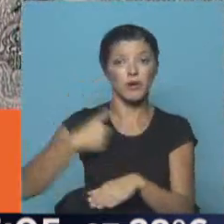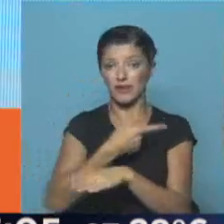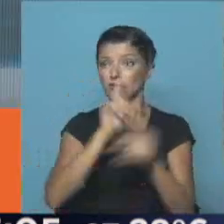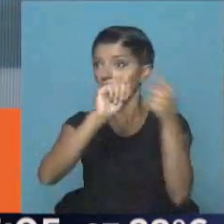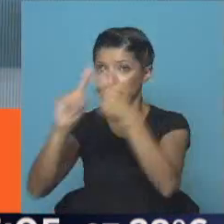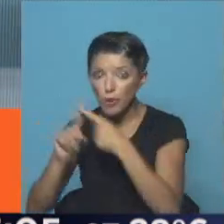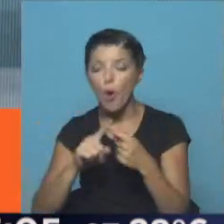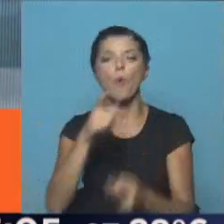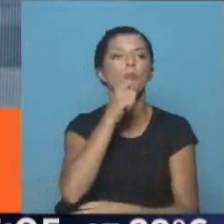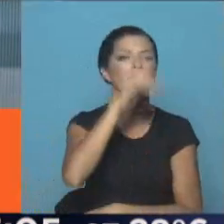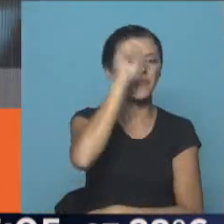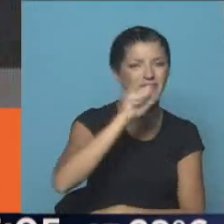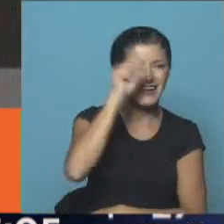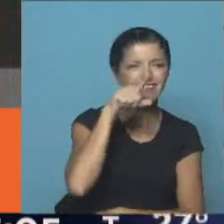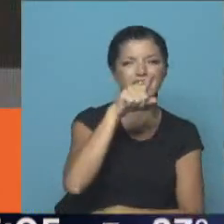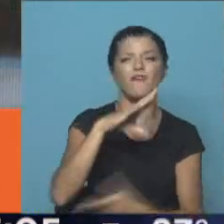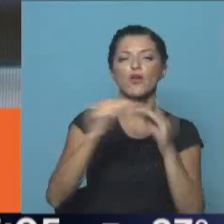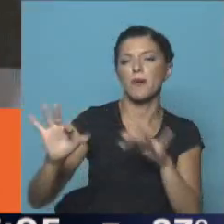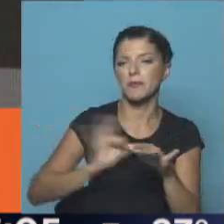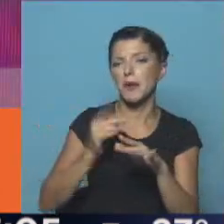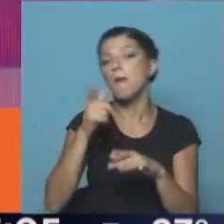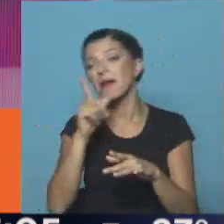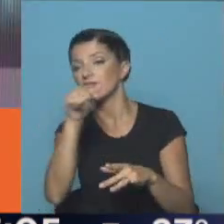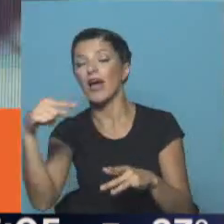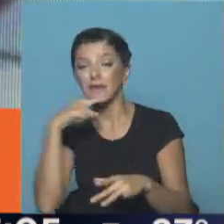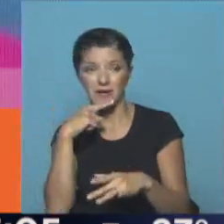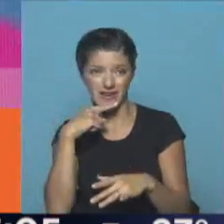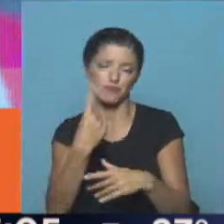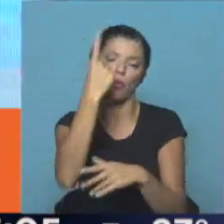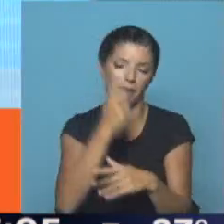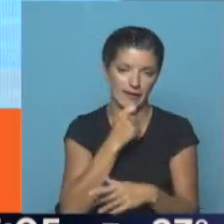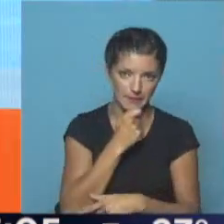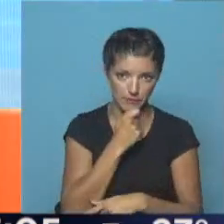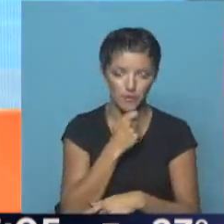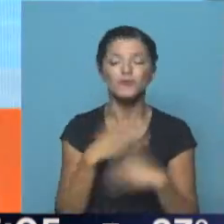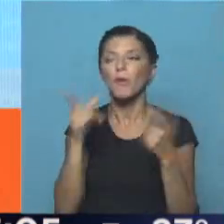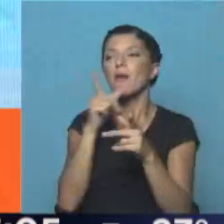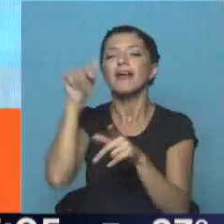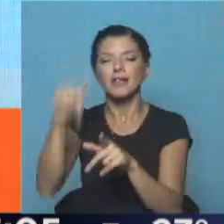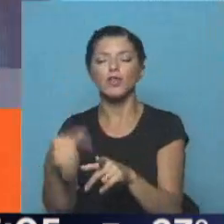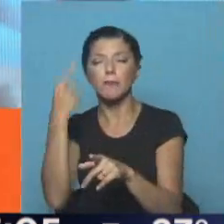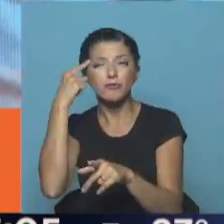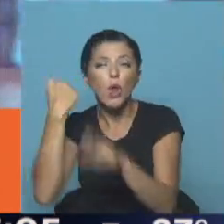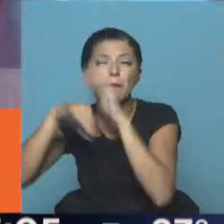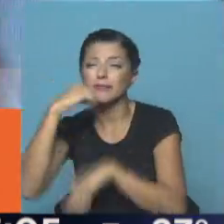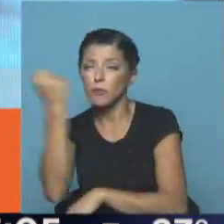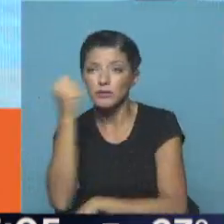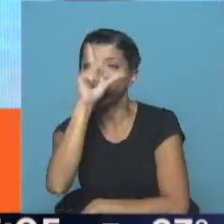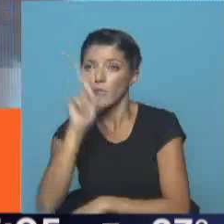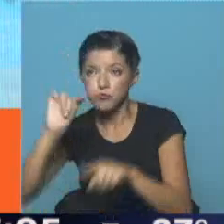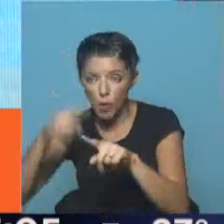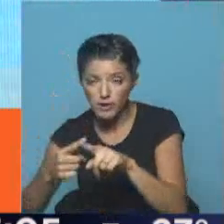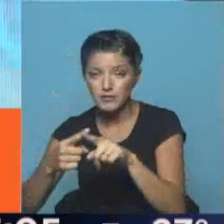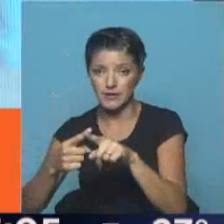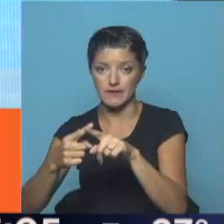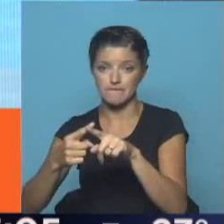griegos tuvieran niveles de vida más parecidos a los alemanes, por decirlo de algún modo. Me parece que la dimensión geopolítica terminó primando sobre las dimensiones, sobre el resto de las